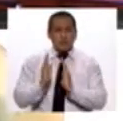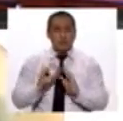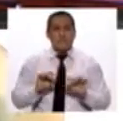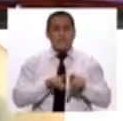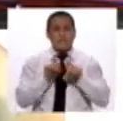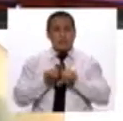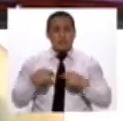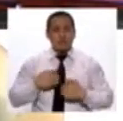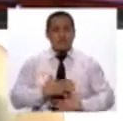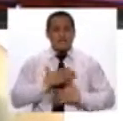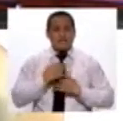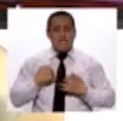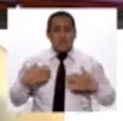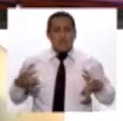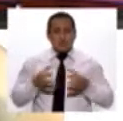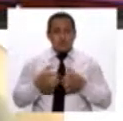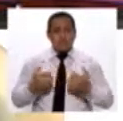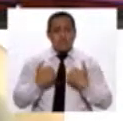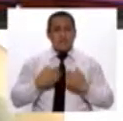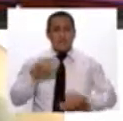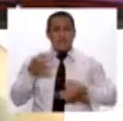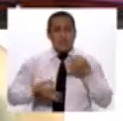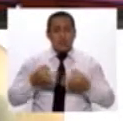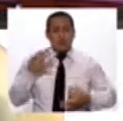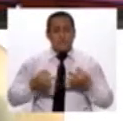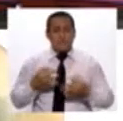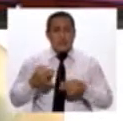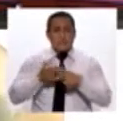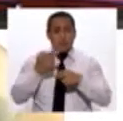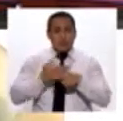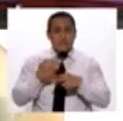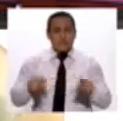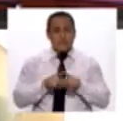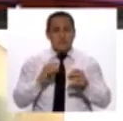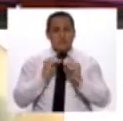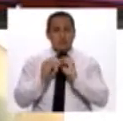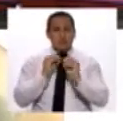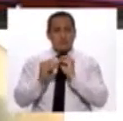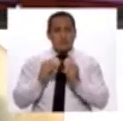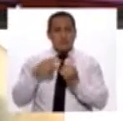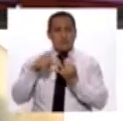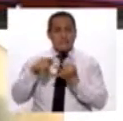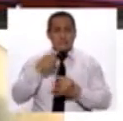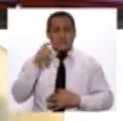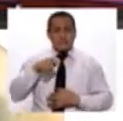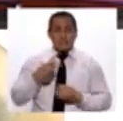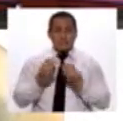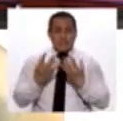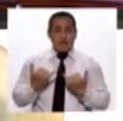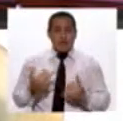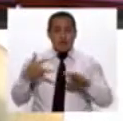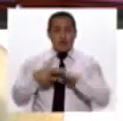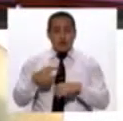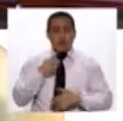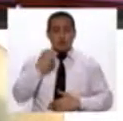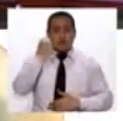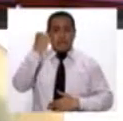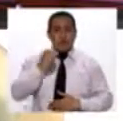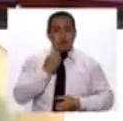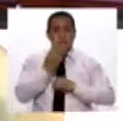finalmente lo que nos interesa a nosotros, ¿no? Tener una justicia pronta y que se ajuste a nuestras necesidades. Vamos a la pausa esta mañana en Tus